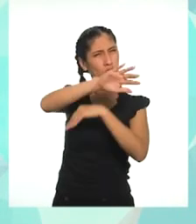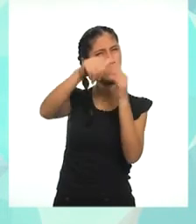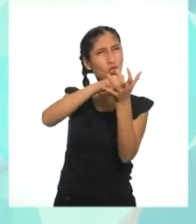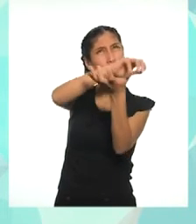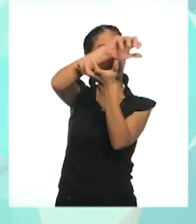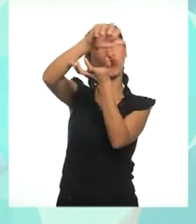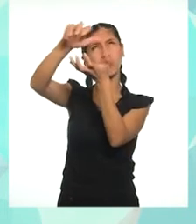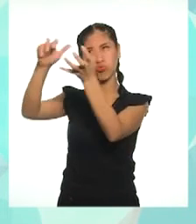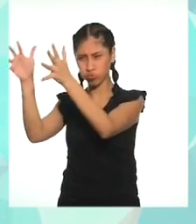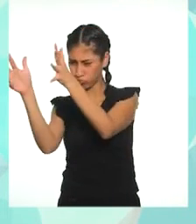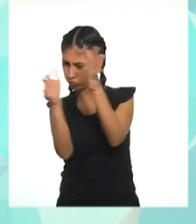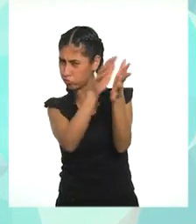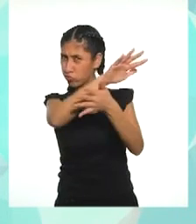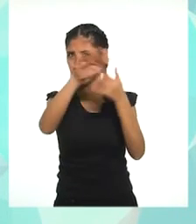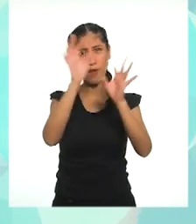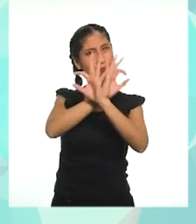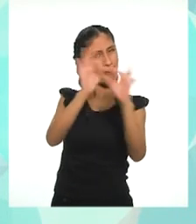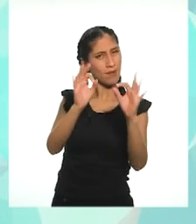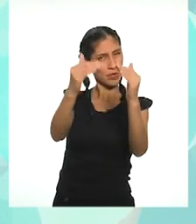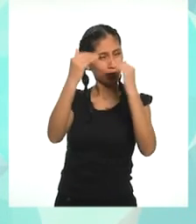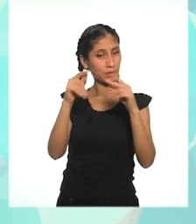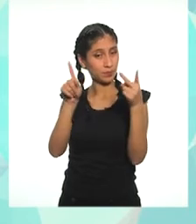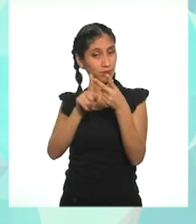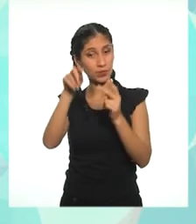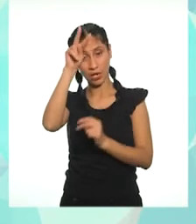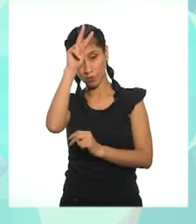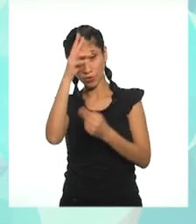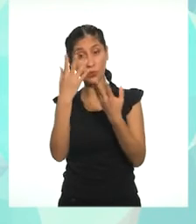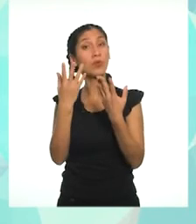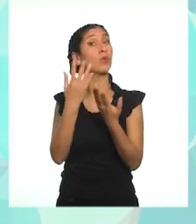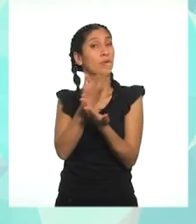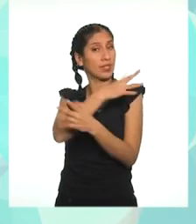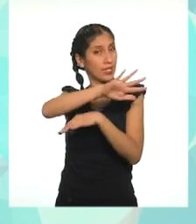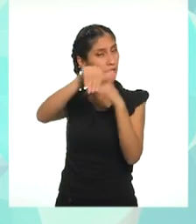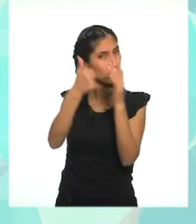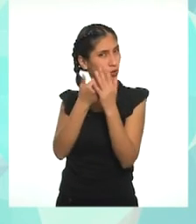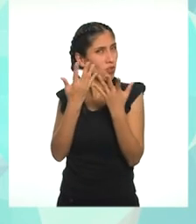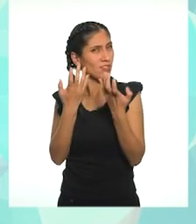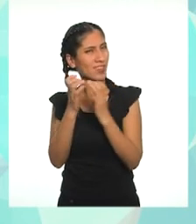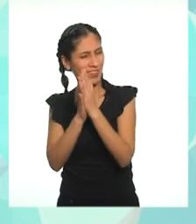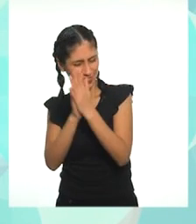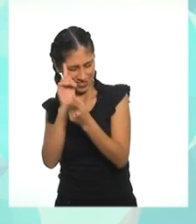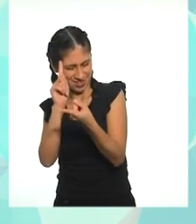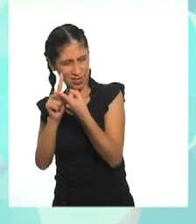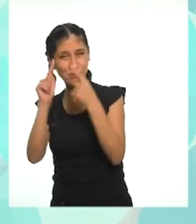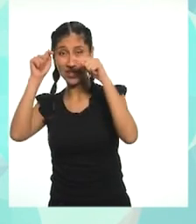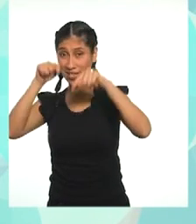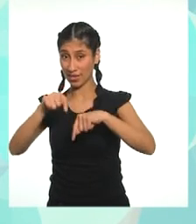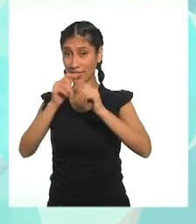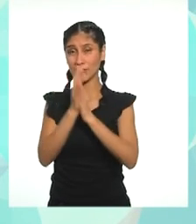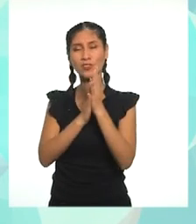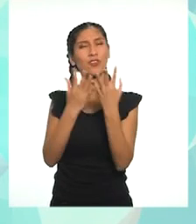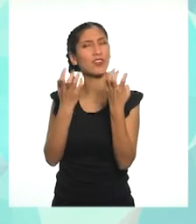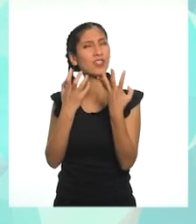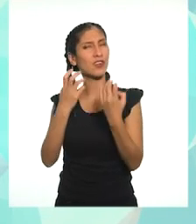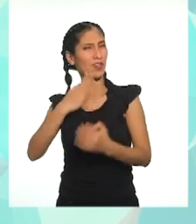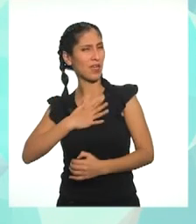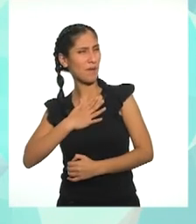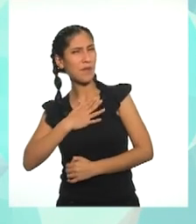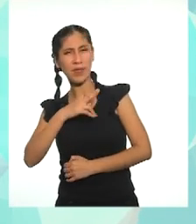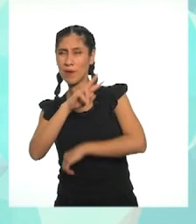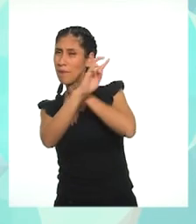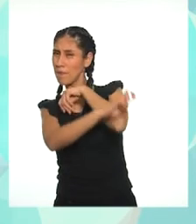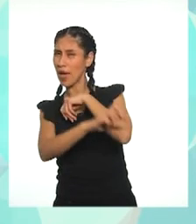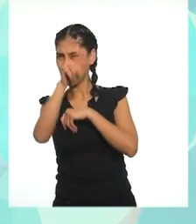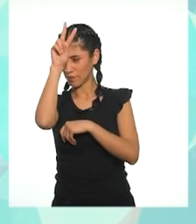una comunidad buena para todos. El Perú que todos anhelamos. En este bicentenario, deseo que en mi país se respeten